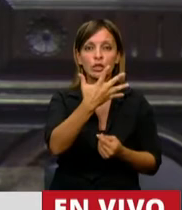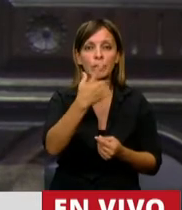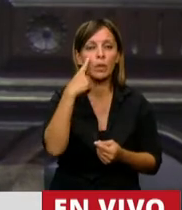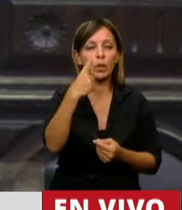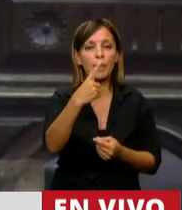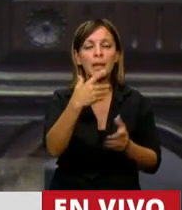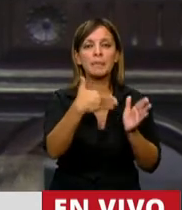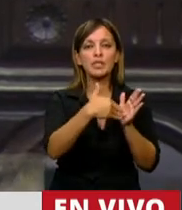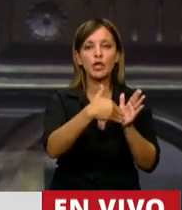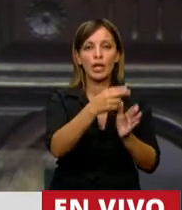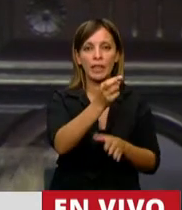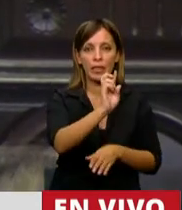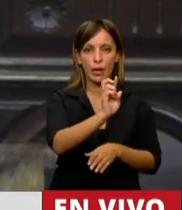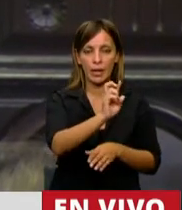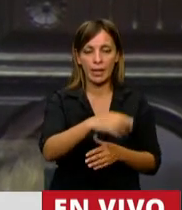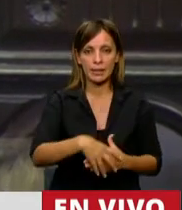mil millones de dólares.